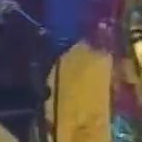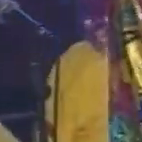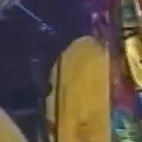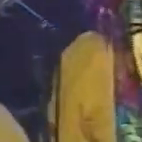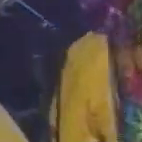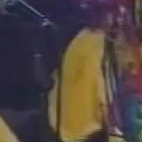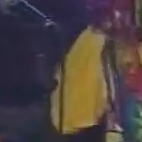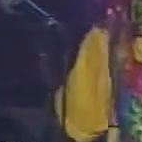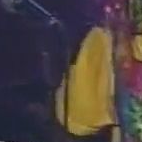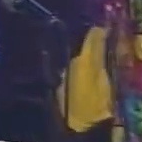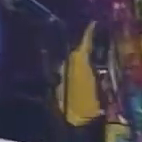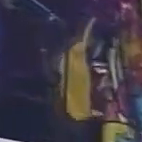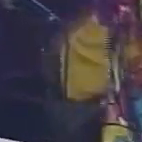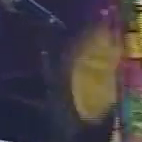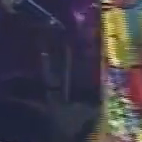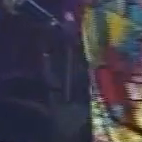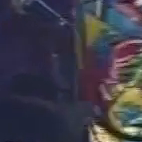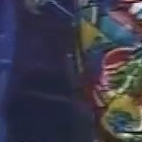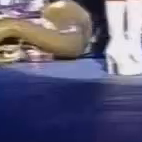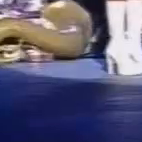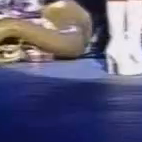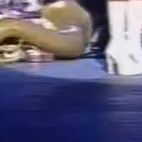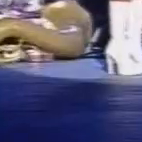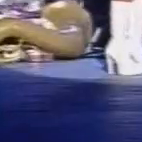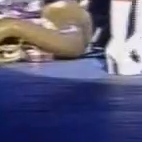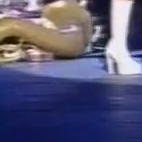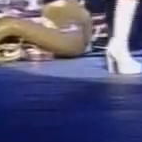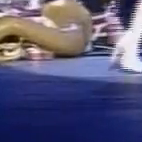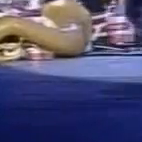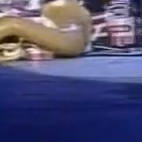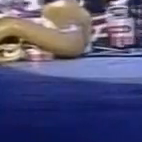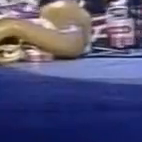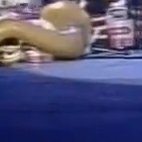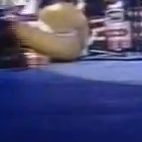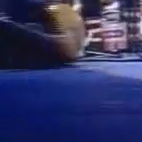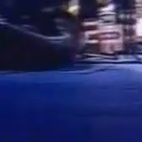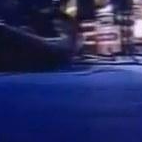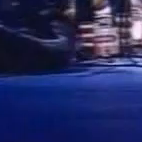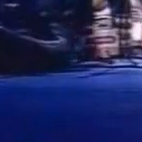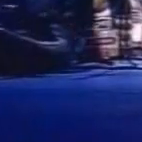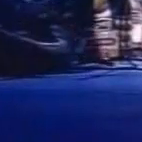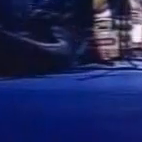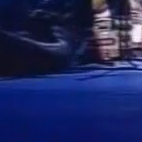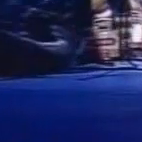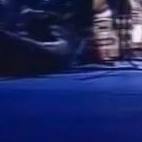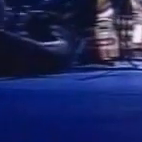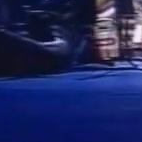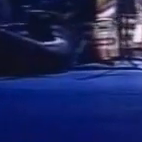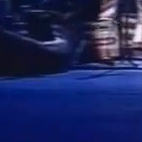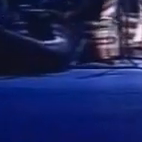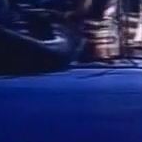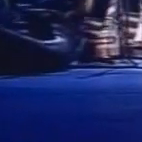bueno! ¡Oh! ¡Ay, mariquita, mariquita! ¡Cuántos maricones hay aquí! ¡Niña! ¿Quién eres tú? ¡Con esa